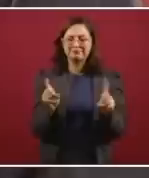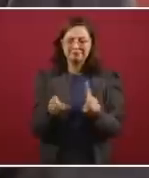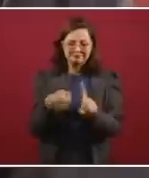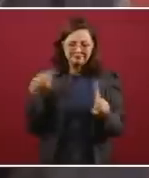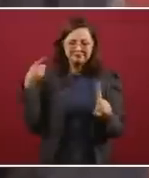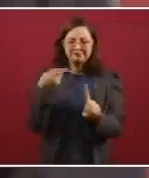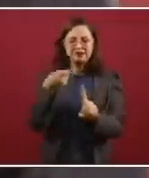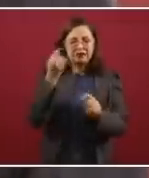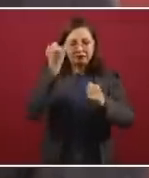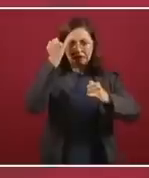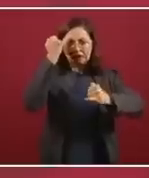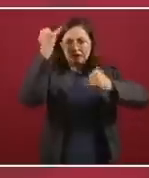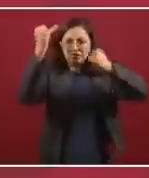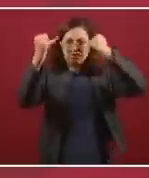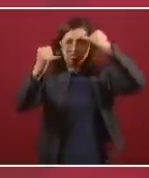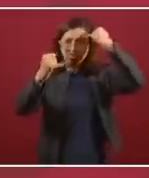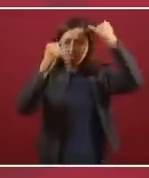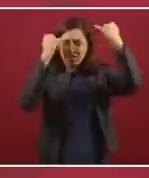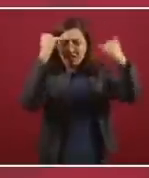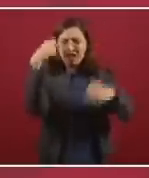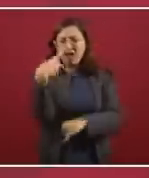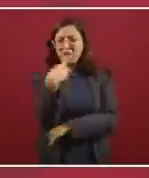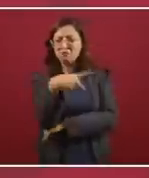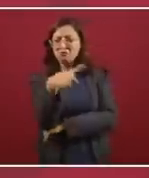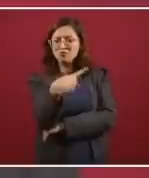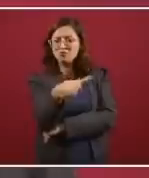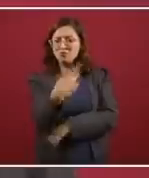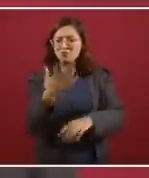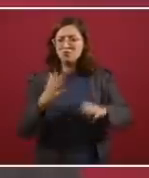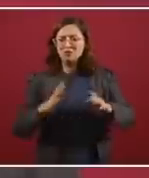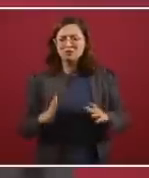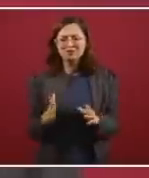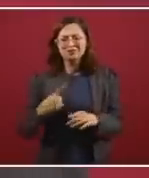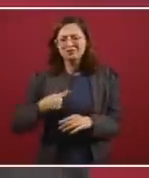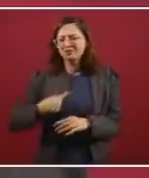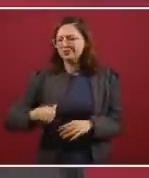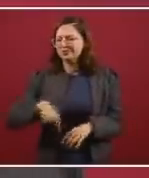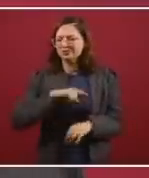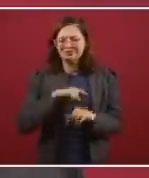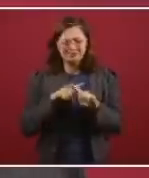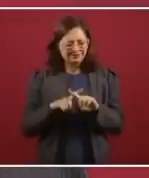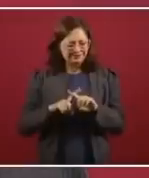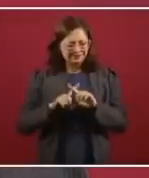fundamentalmente ideológico. Nosotros no actuamos así.